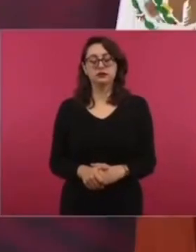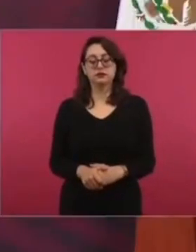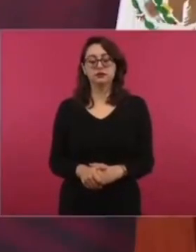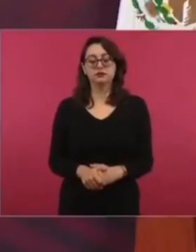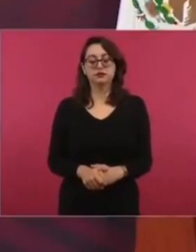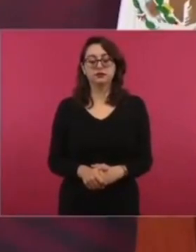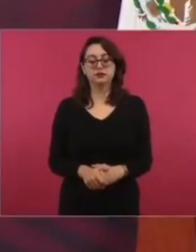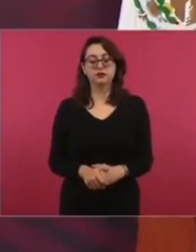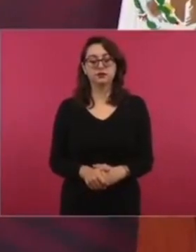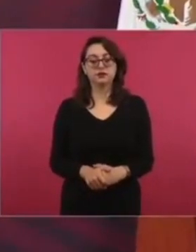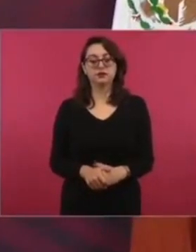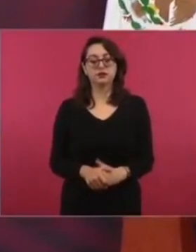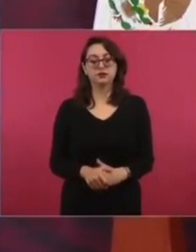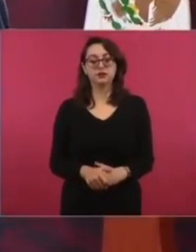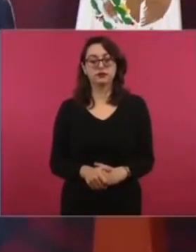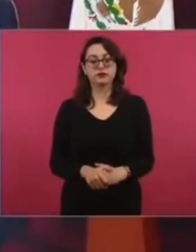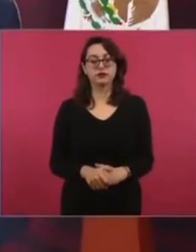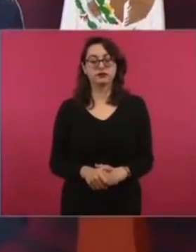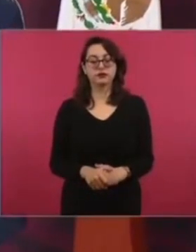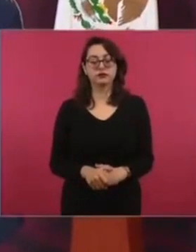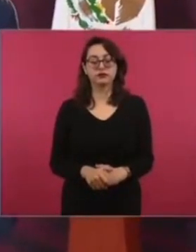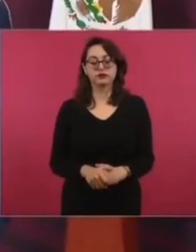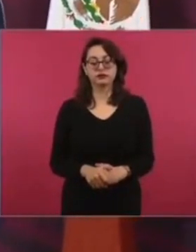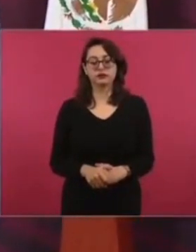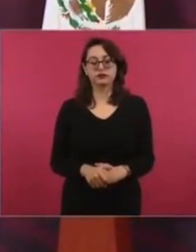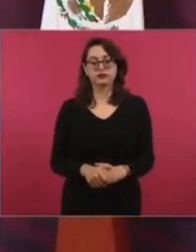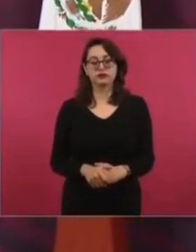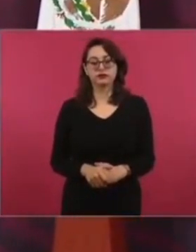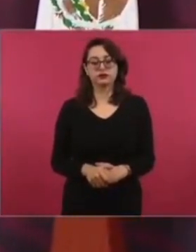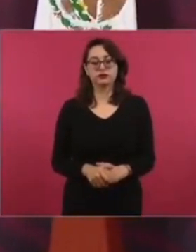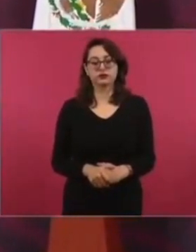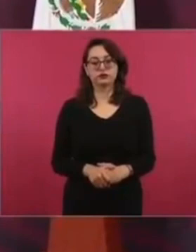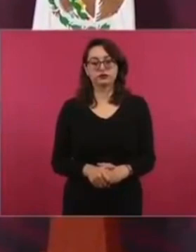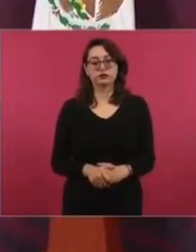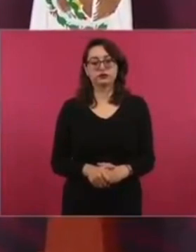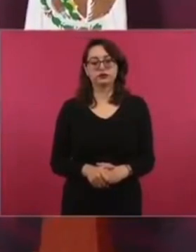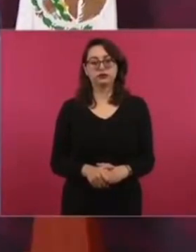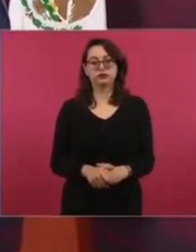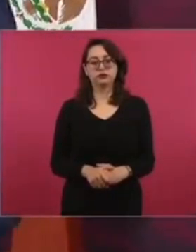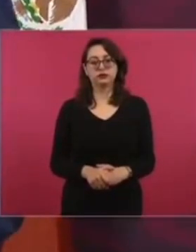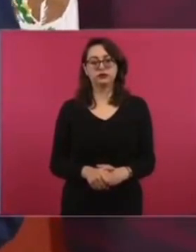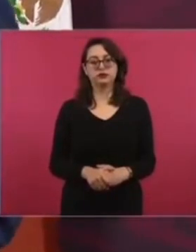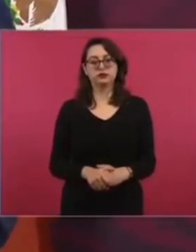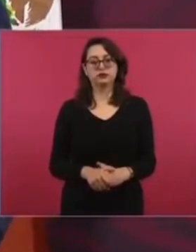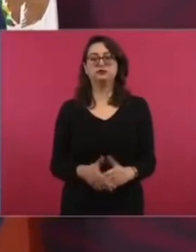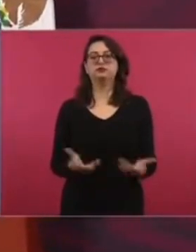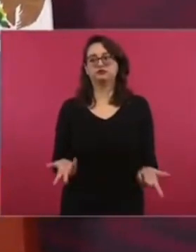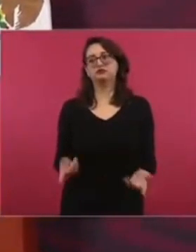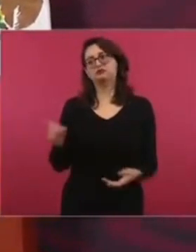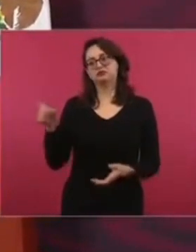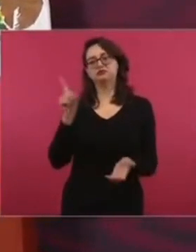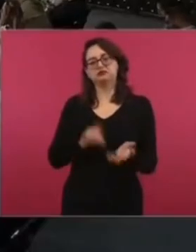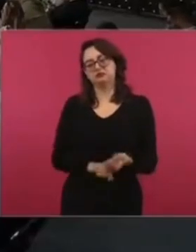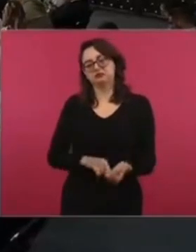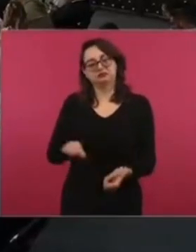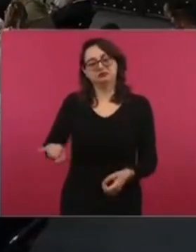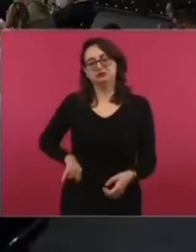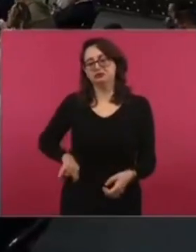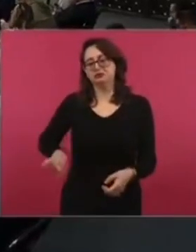que hay pues un interés